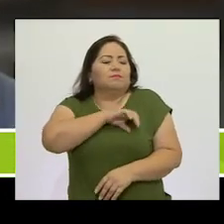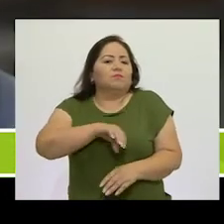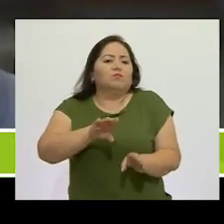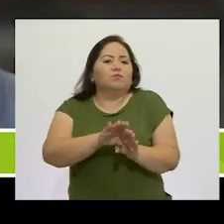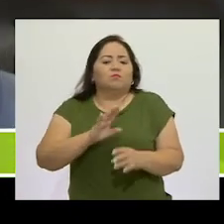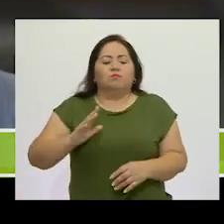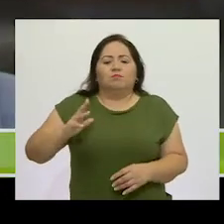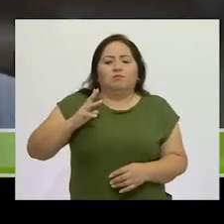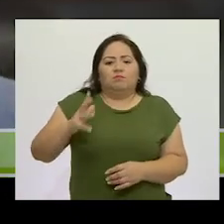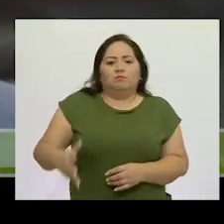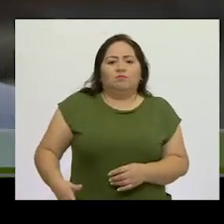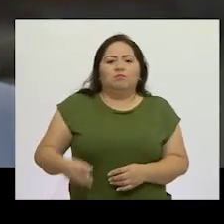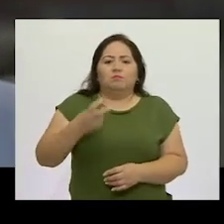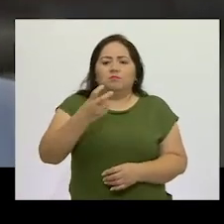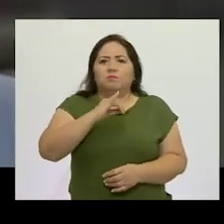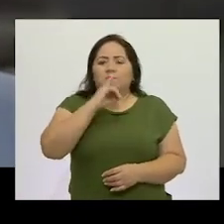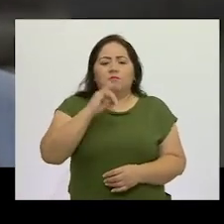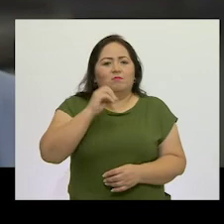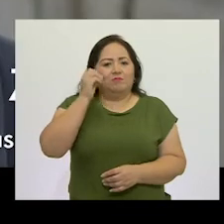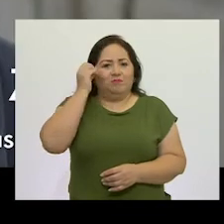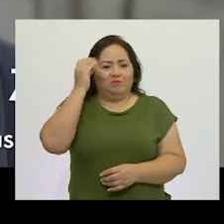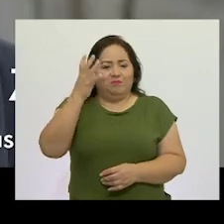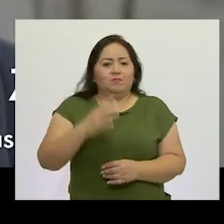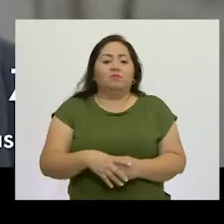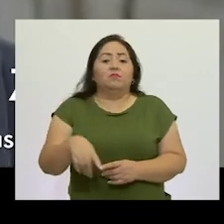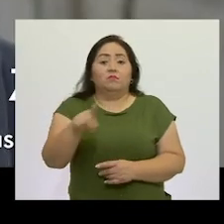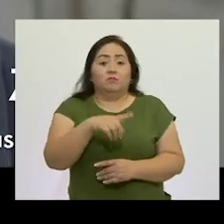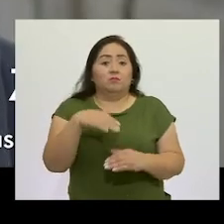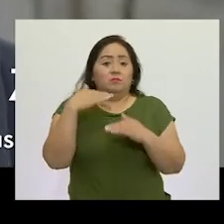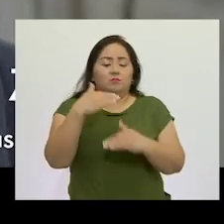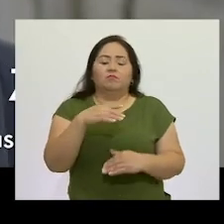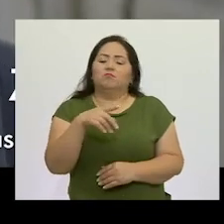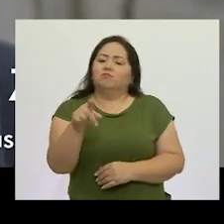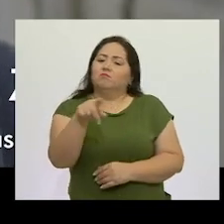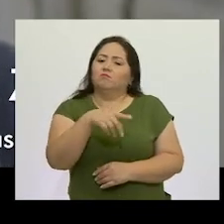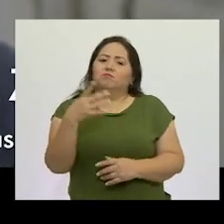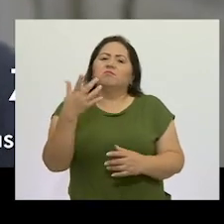un orgullo que nunca podré olvidar. Los